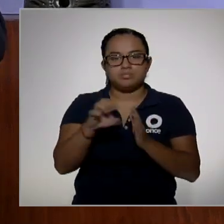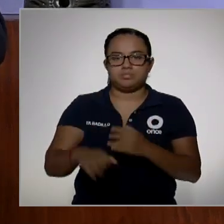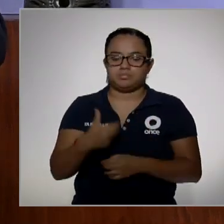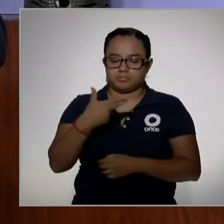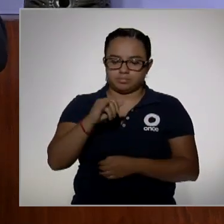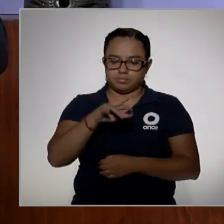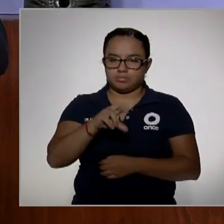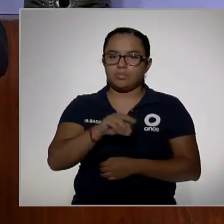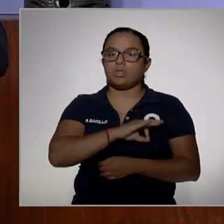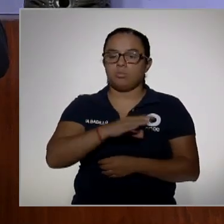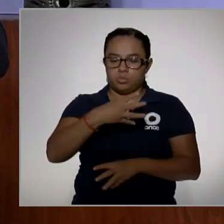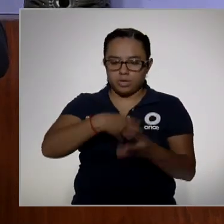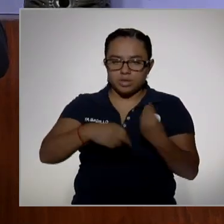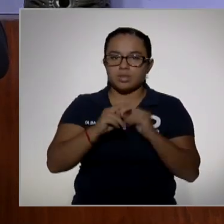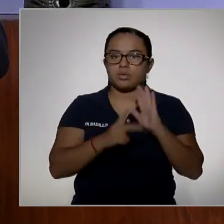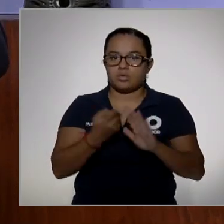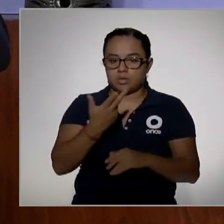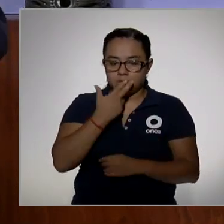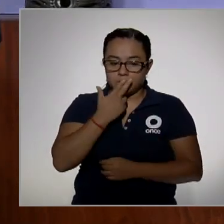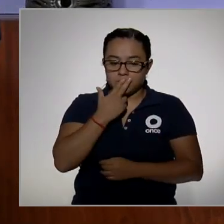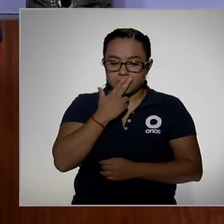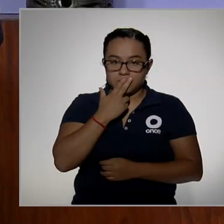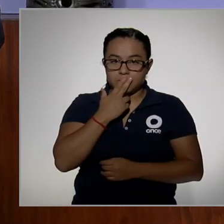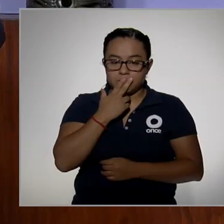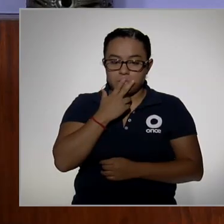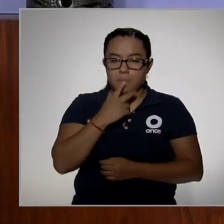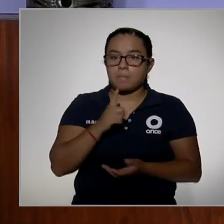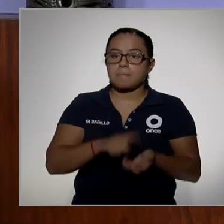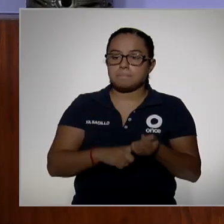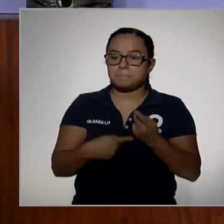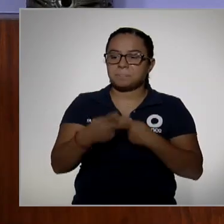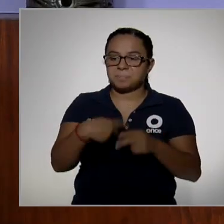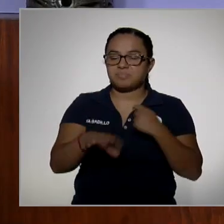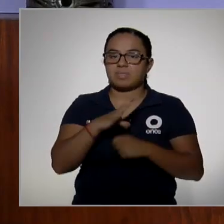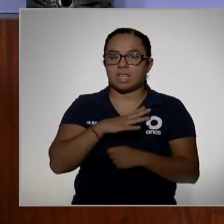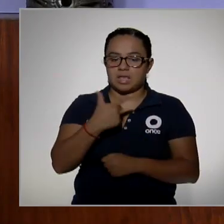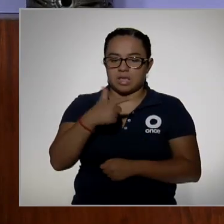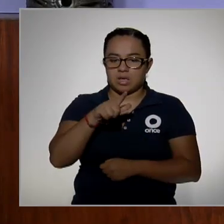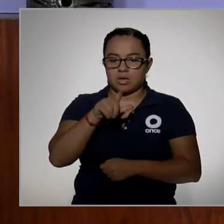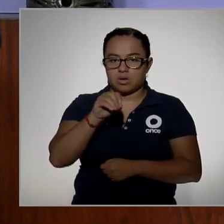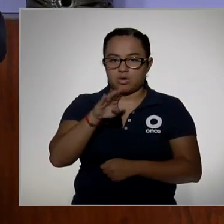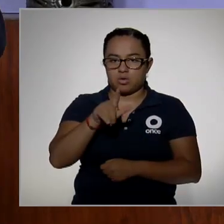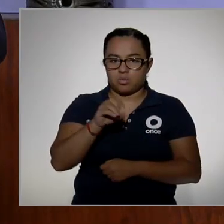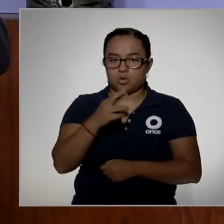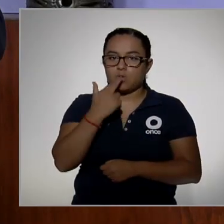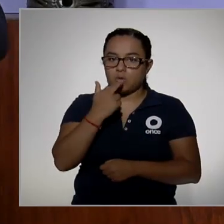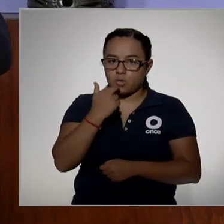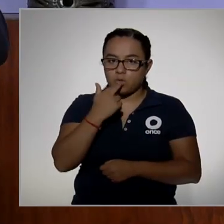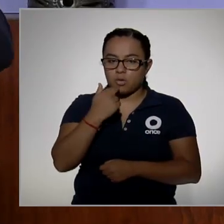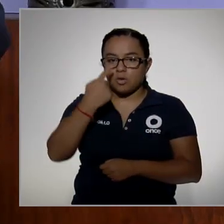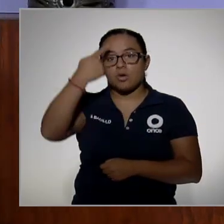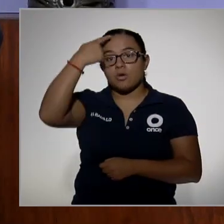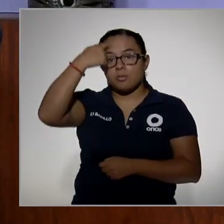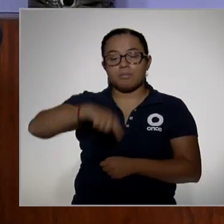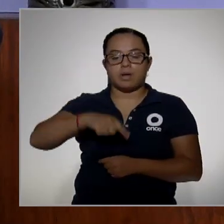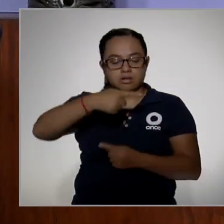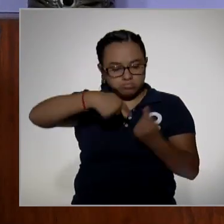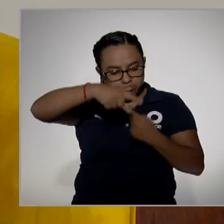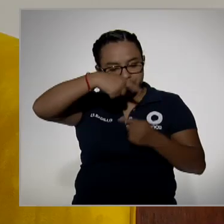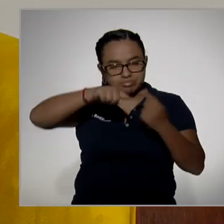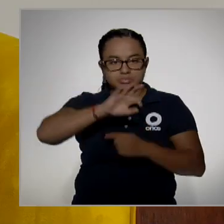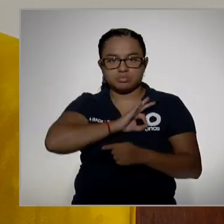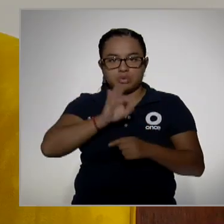hierro es reciclado y se están siguen formando todos los días glóbulos rojos a nivel de la médula ósea para tener este ciclo constante